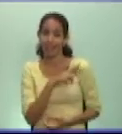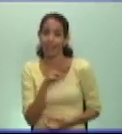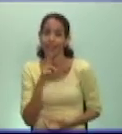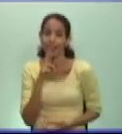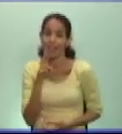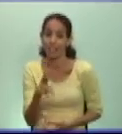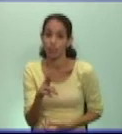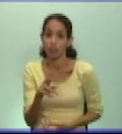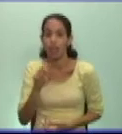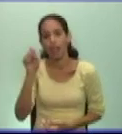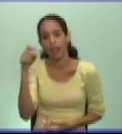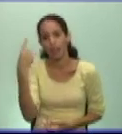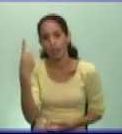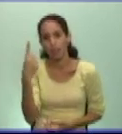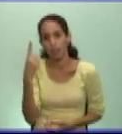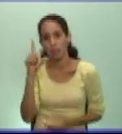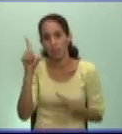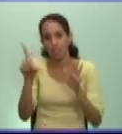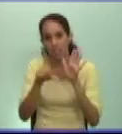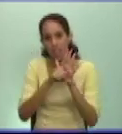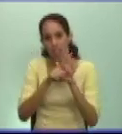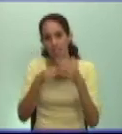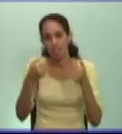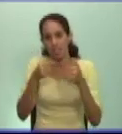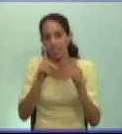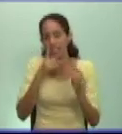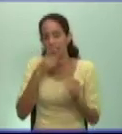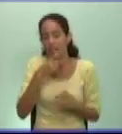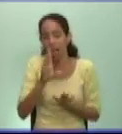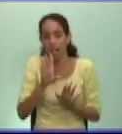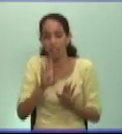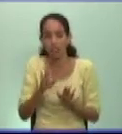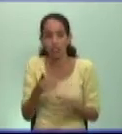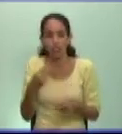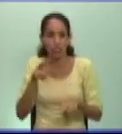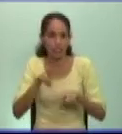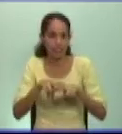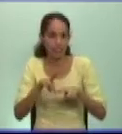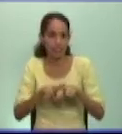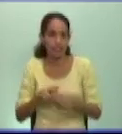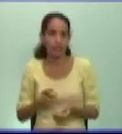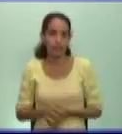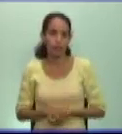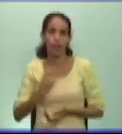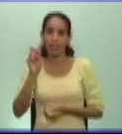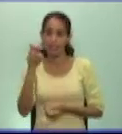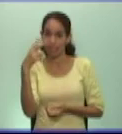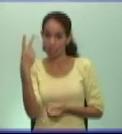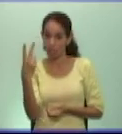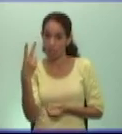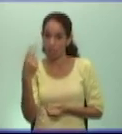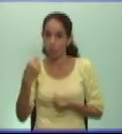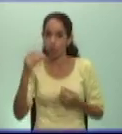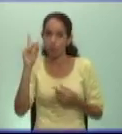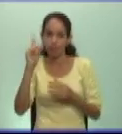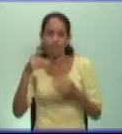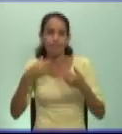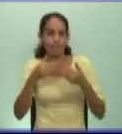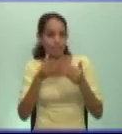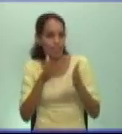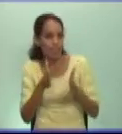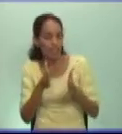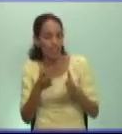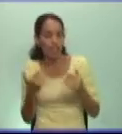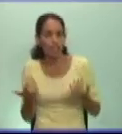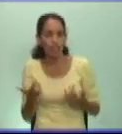declaración de La Habana, segunda declaración de La Habana y la declaración después de Santiago de Cuba. Por eso lo incluimos aquí, porque es que las conferencias de la